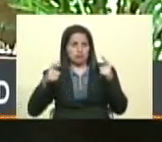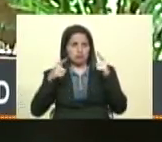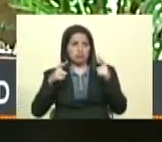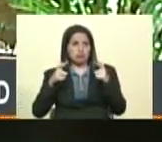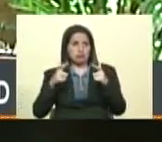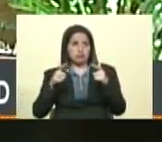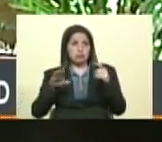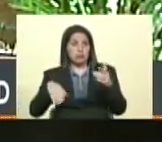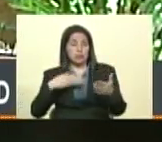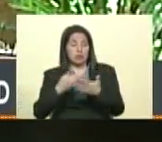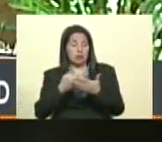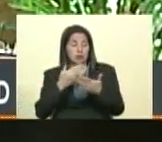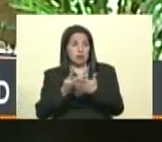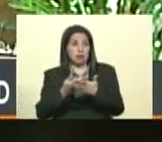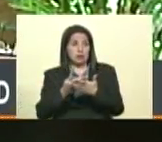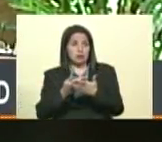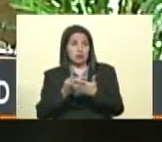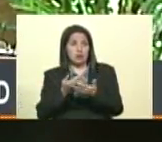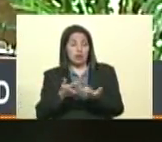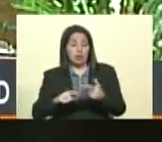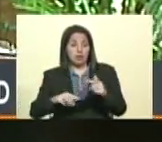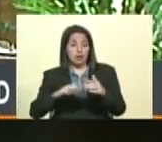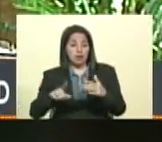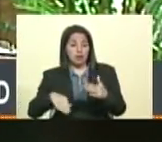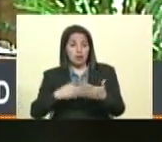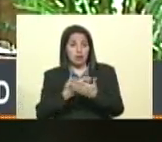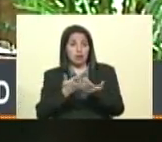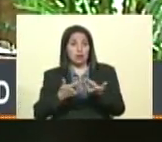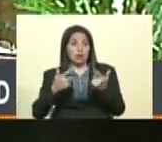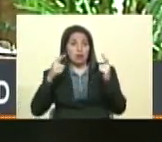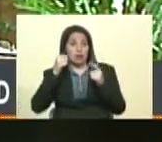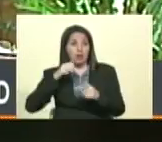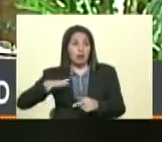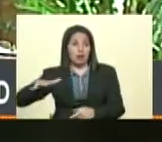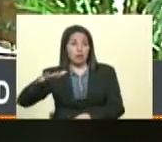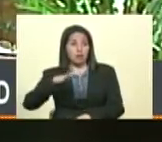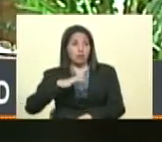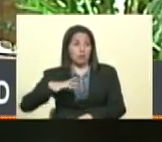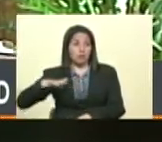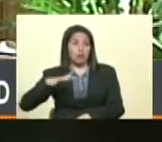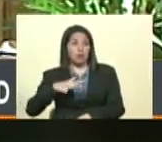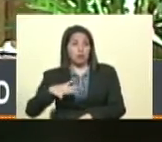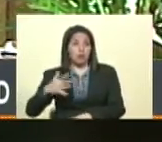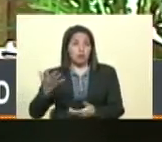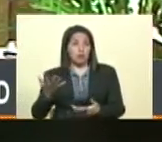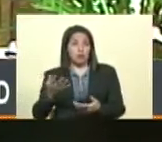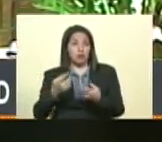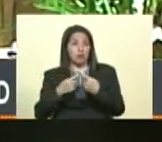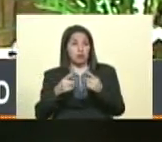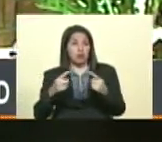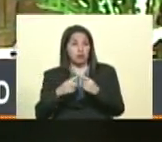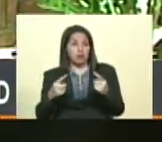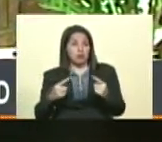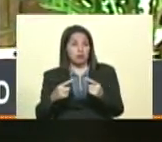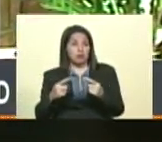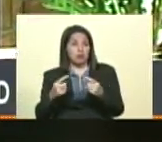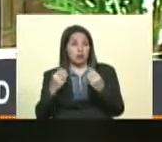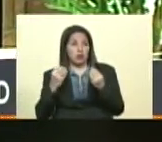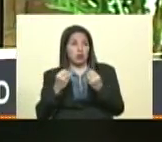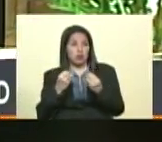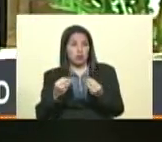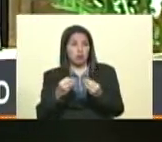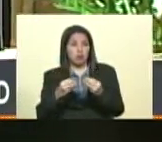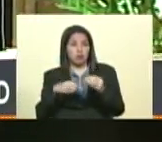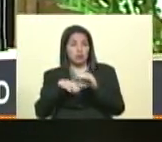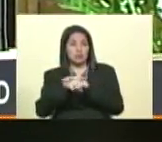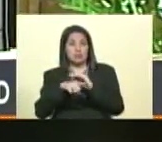librando por liberar al pueblo venezolano de una guerra sostenida y de diferentes flancos se lanzan